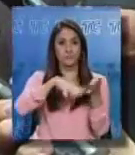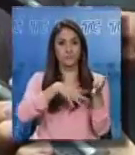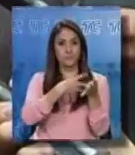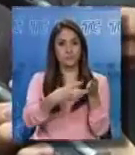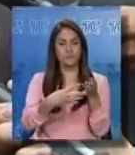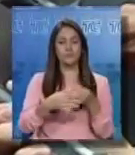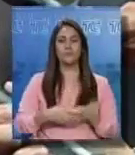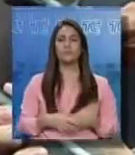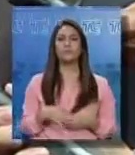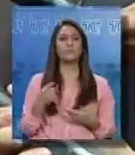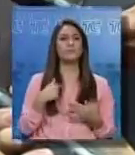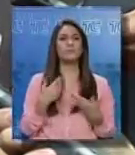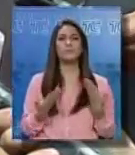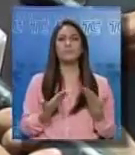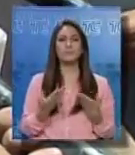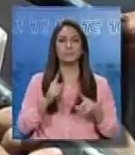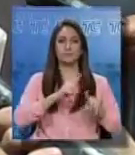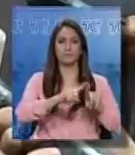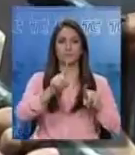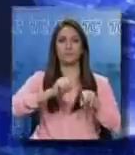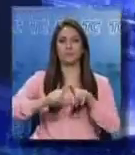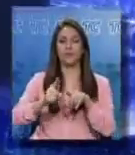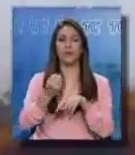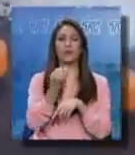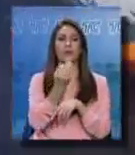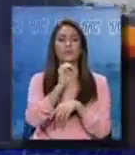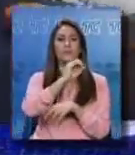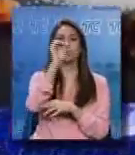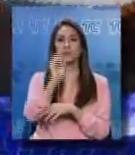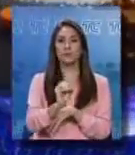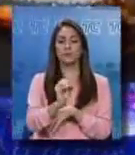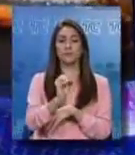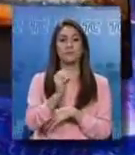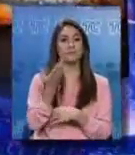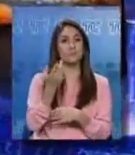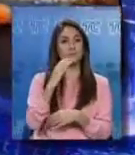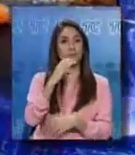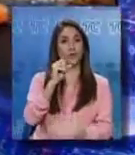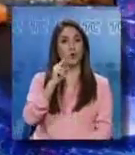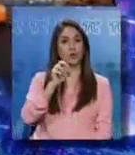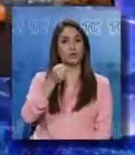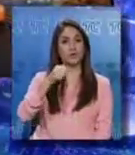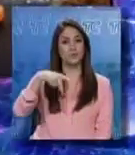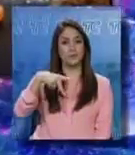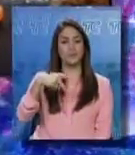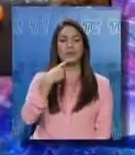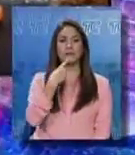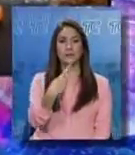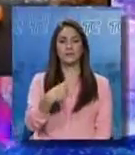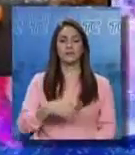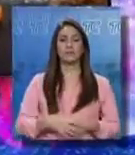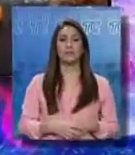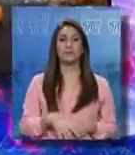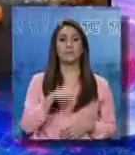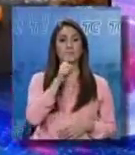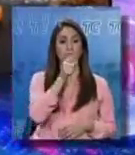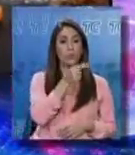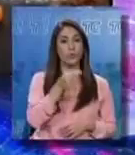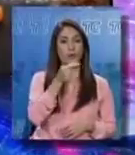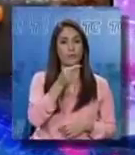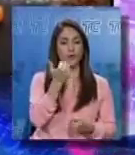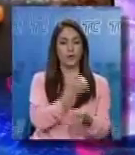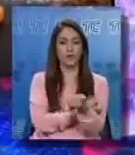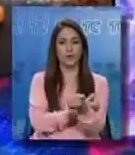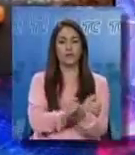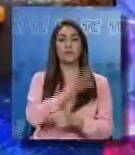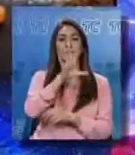es simplemente haciendo una diferenciación cualitativa. La tabla de uso de drogas del CONCEP en escala mínima establece 1 gramo de heroína,